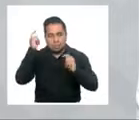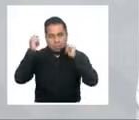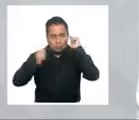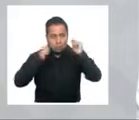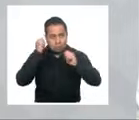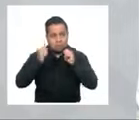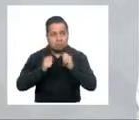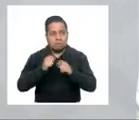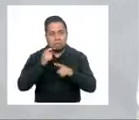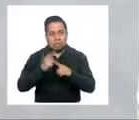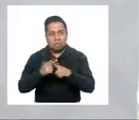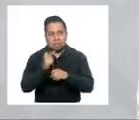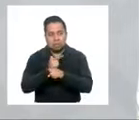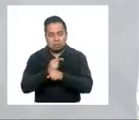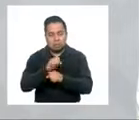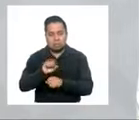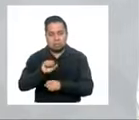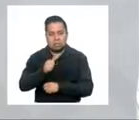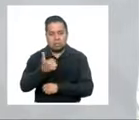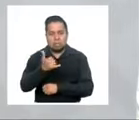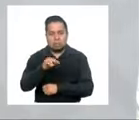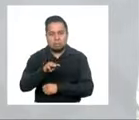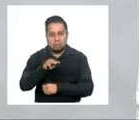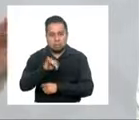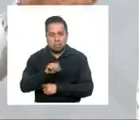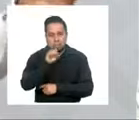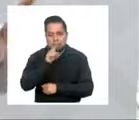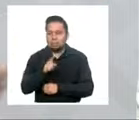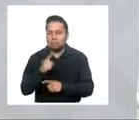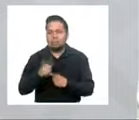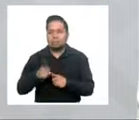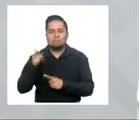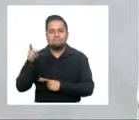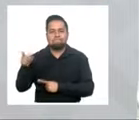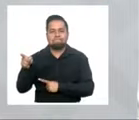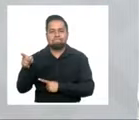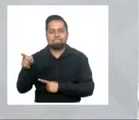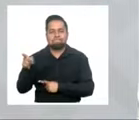Turismo, la licenciada Saimi Pineda, así también como